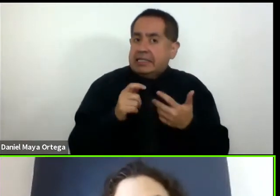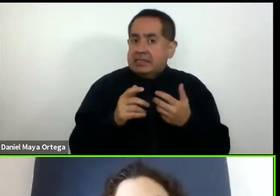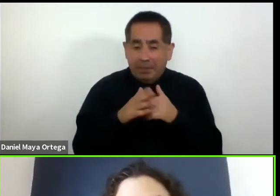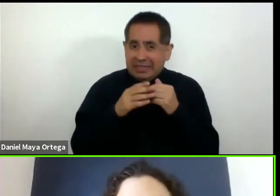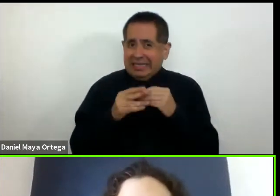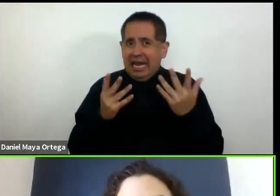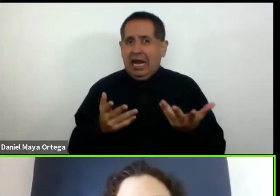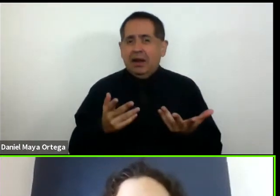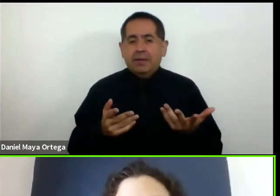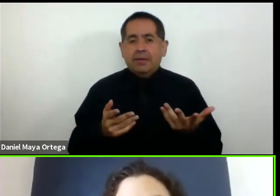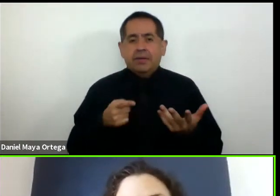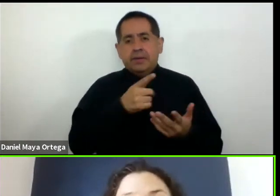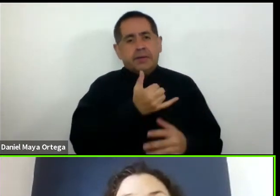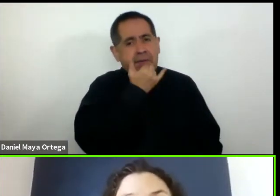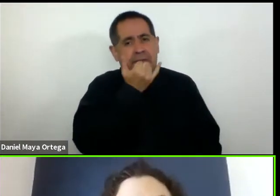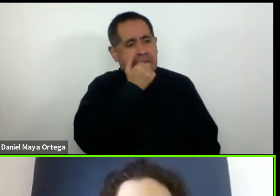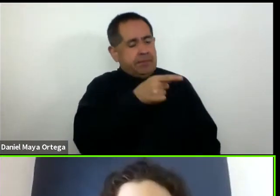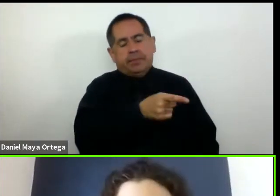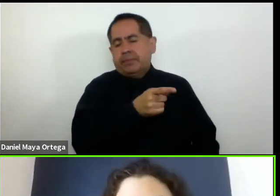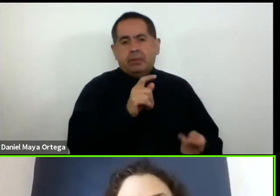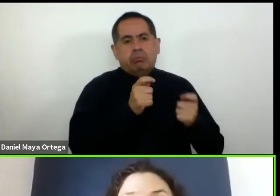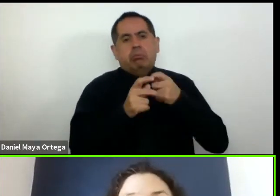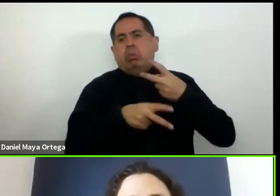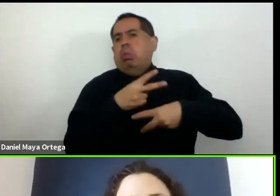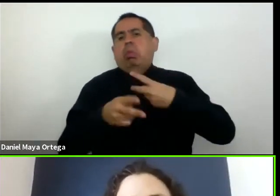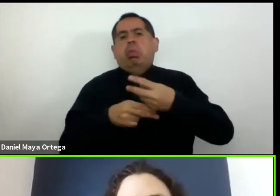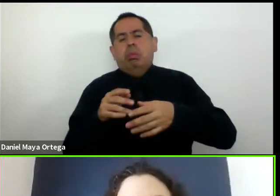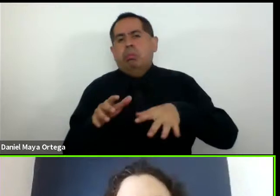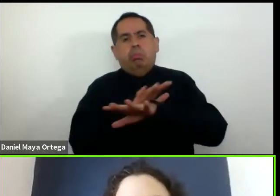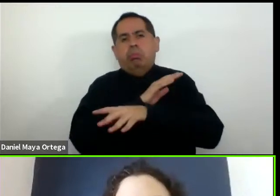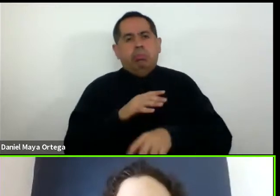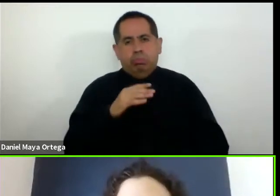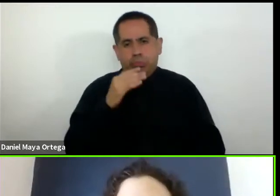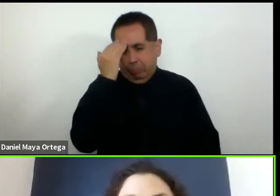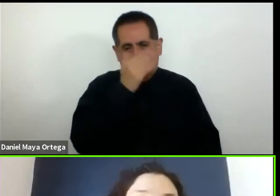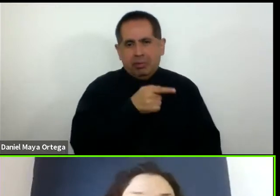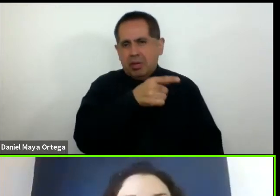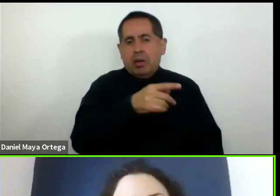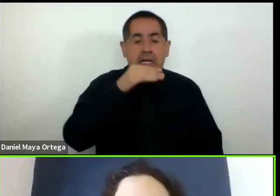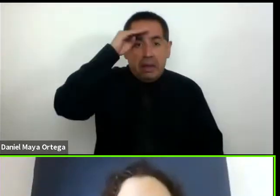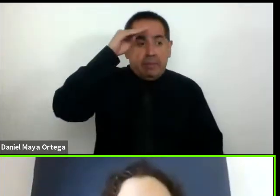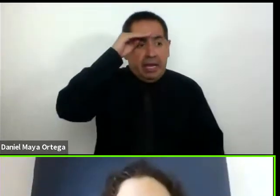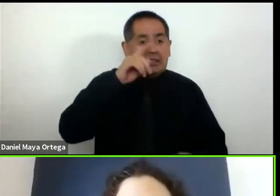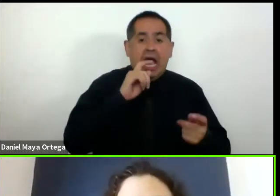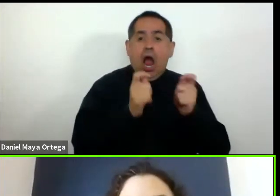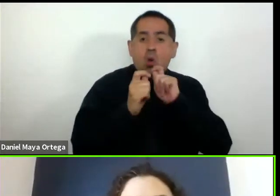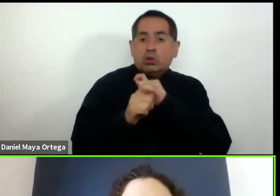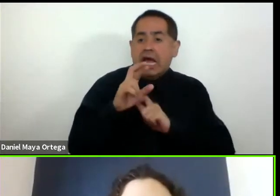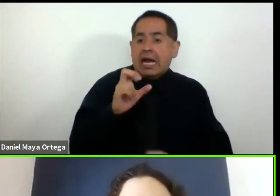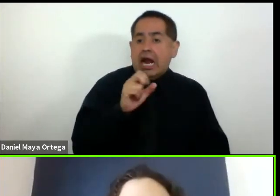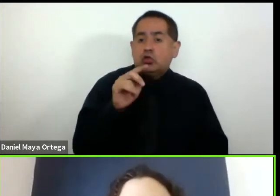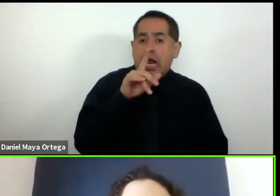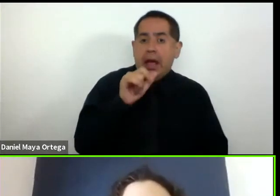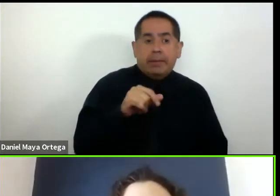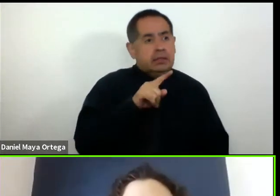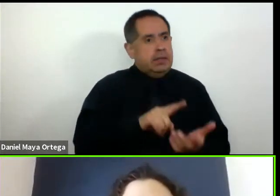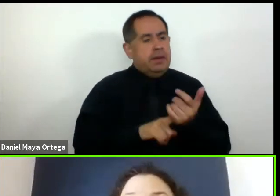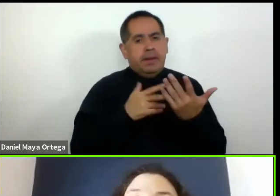en las equivocaciones generan, ¿no? Porque se cree que el ajuste de procedimiento o los ajustes razonables es